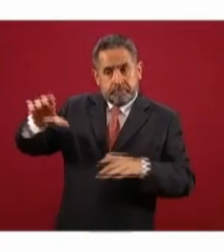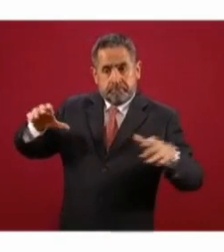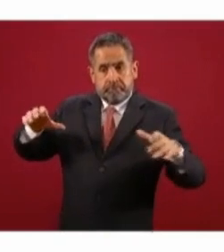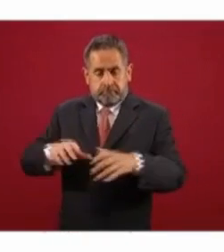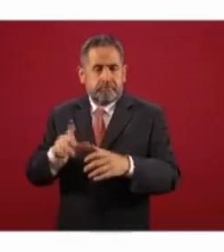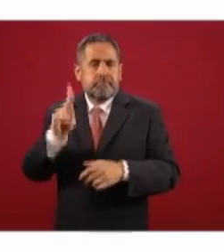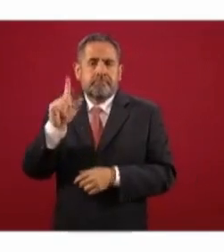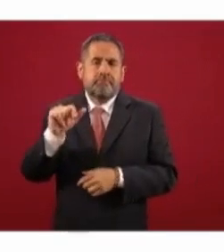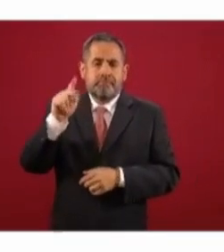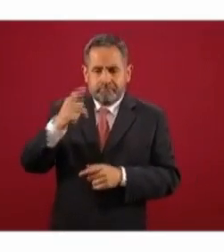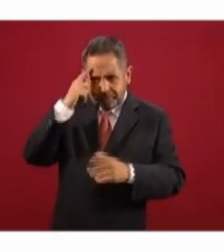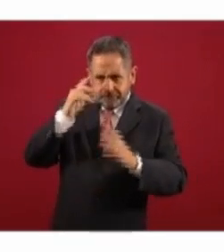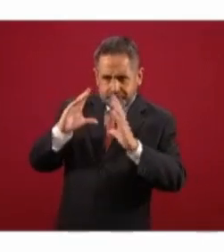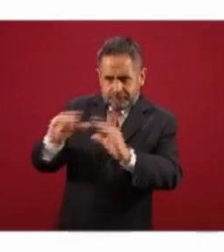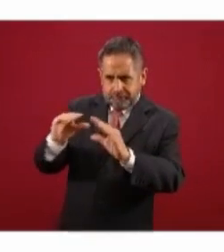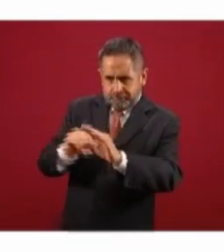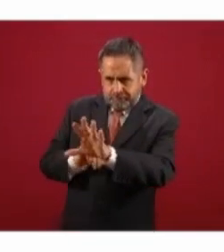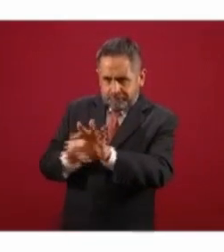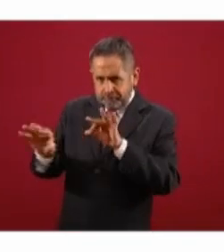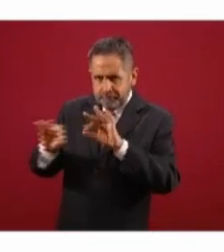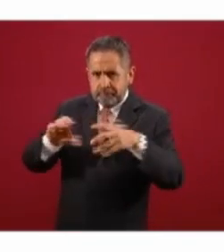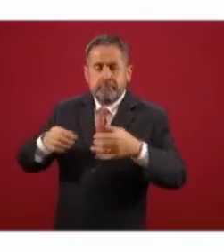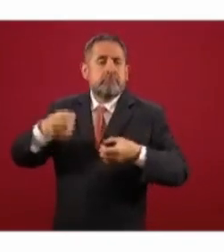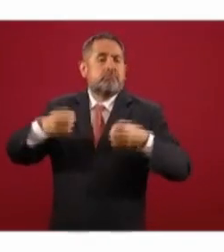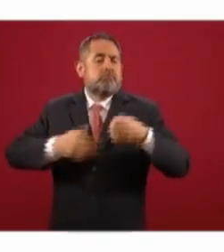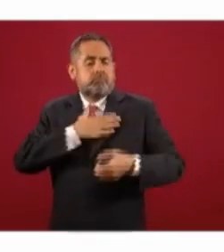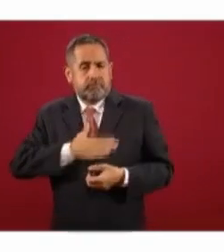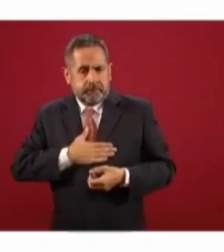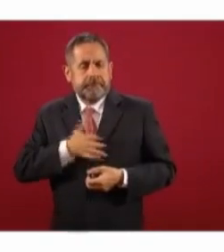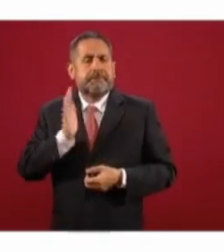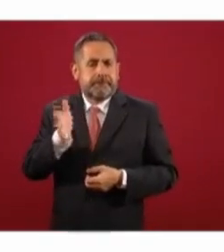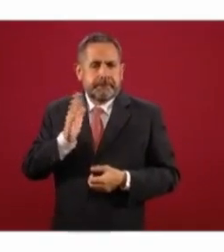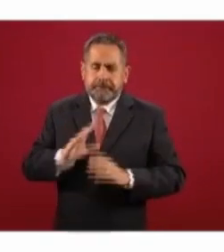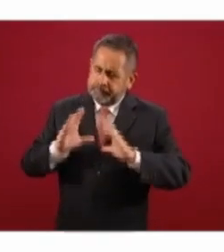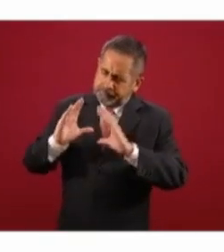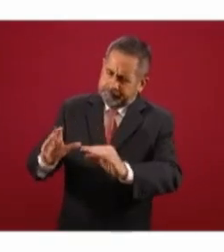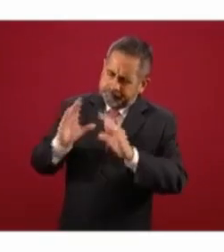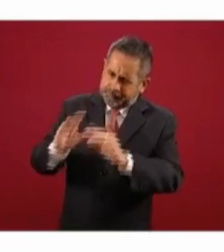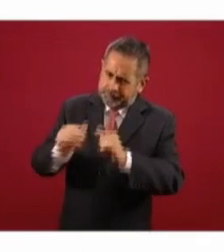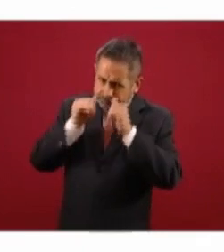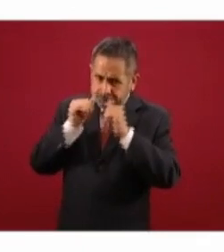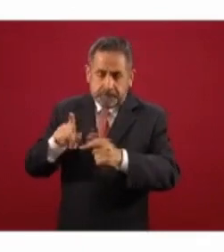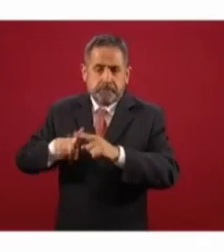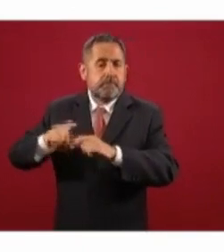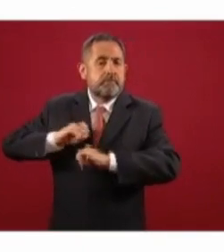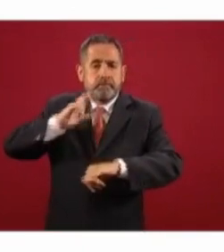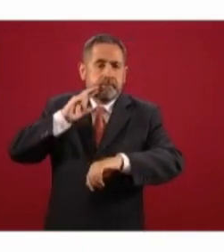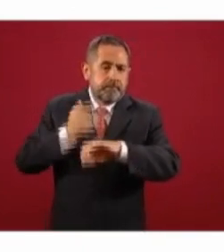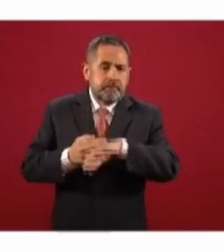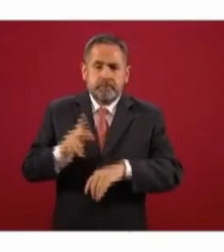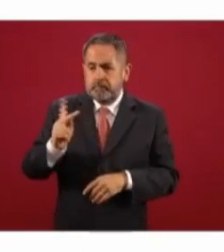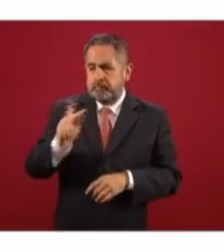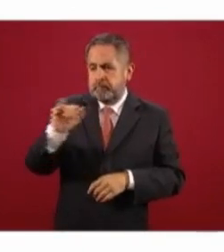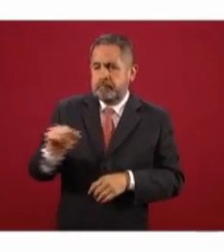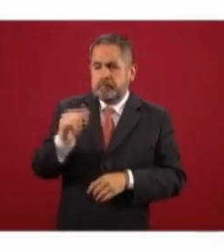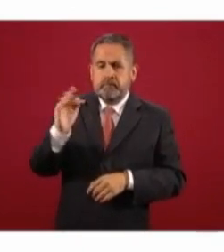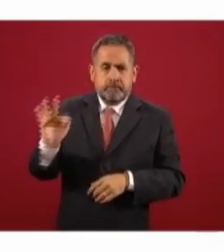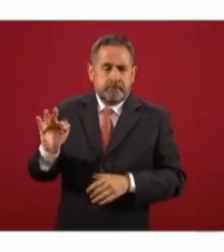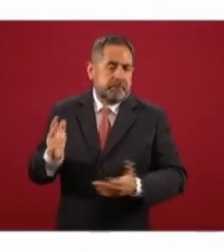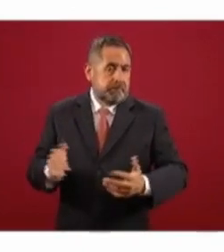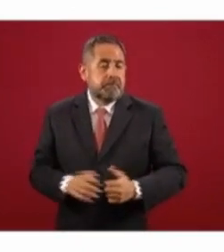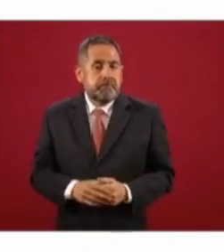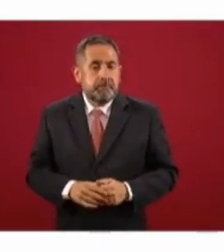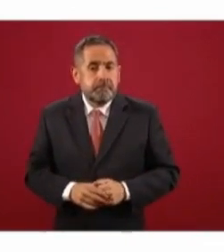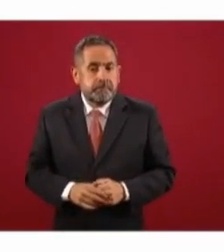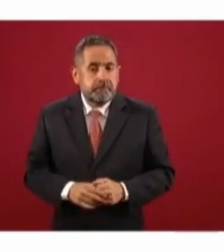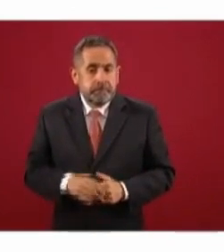de formación y selección en materia de justicia laboral a cargo del Poder Judicial de la Federación. Hemos venido